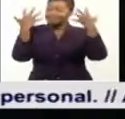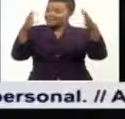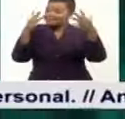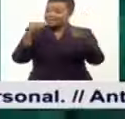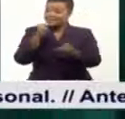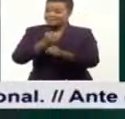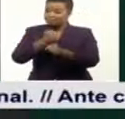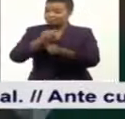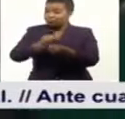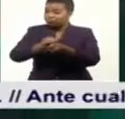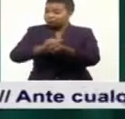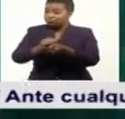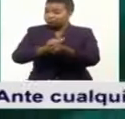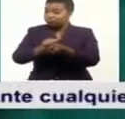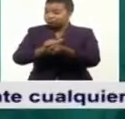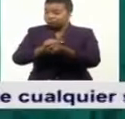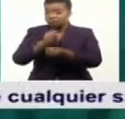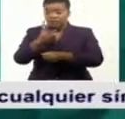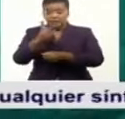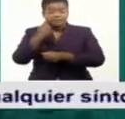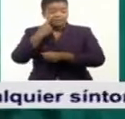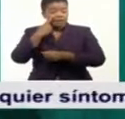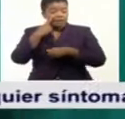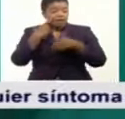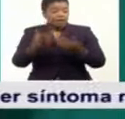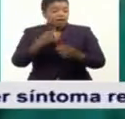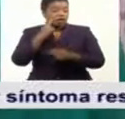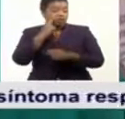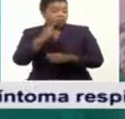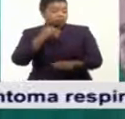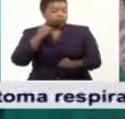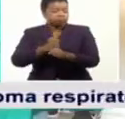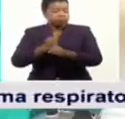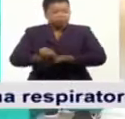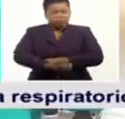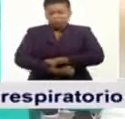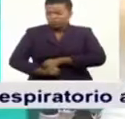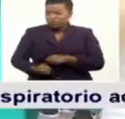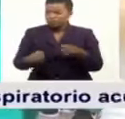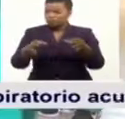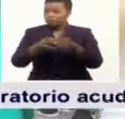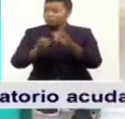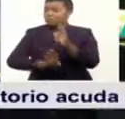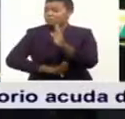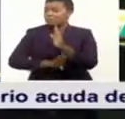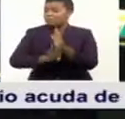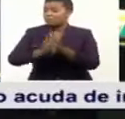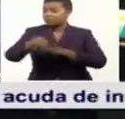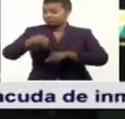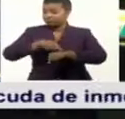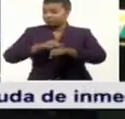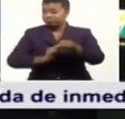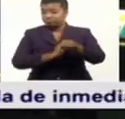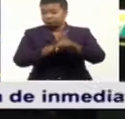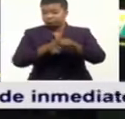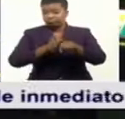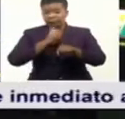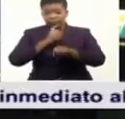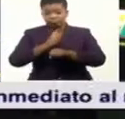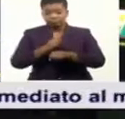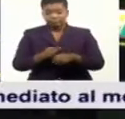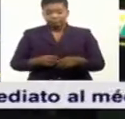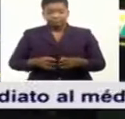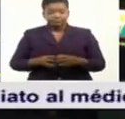3, reconocimiento que dice mucho del esfuerzo de un colectivo que se crece en tiempos de pandemia. El Consejo de Defensa